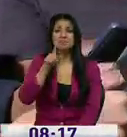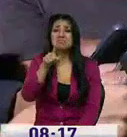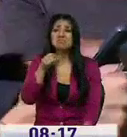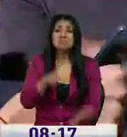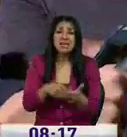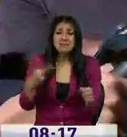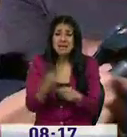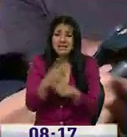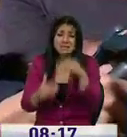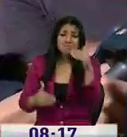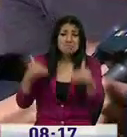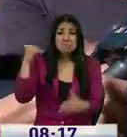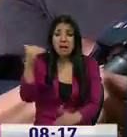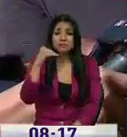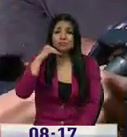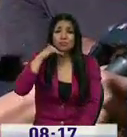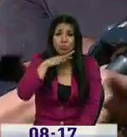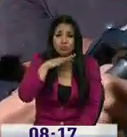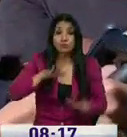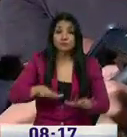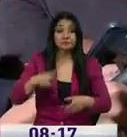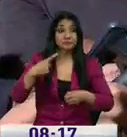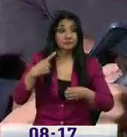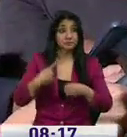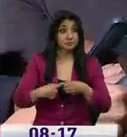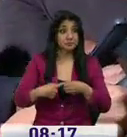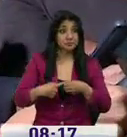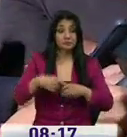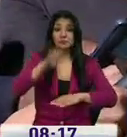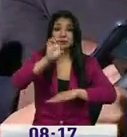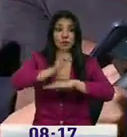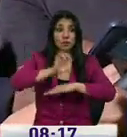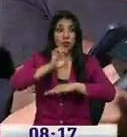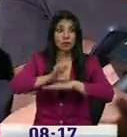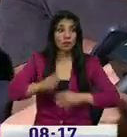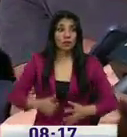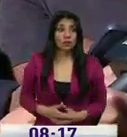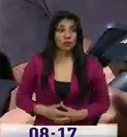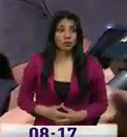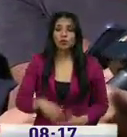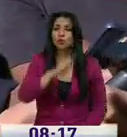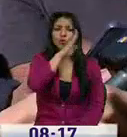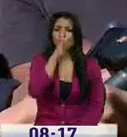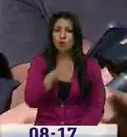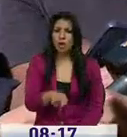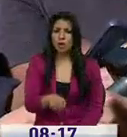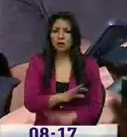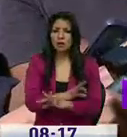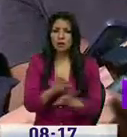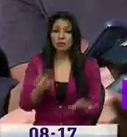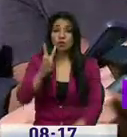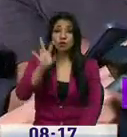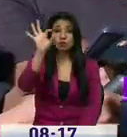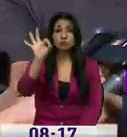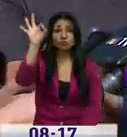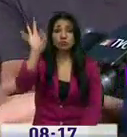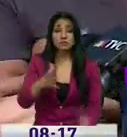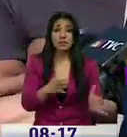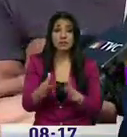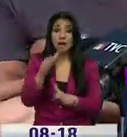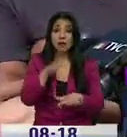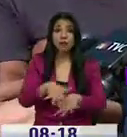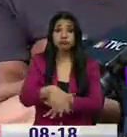de lo normal. Realmente en Quito, en el Ecuador, no hemos tratado las aguas. Tenemos el 2% de tratamiento de